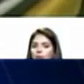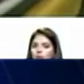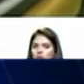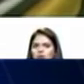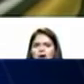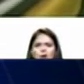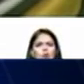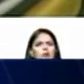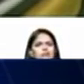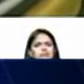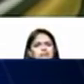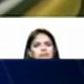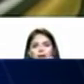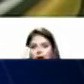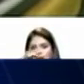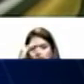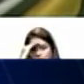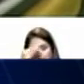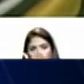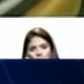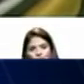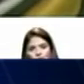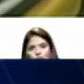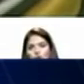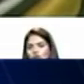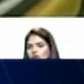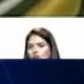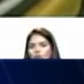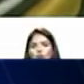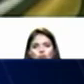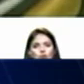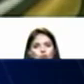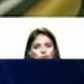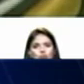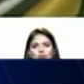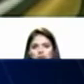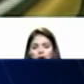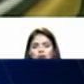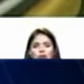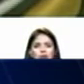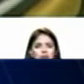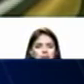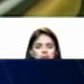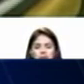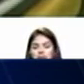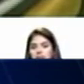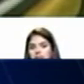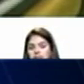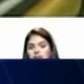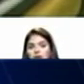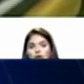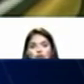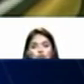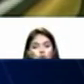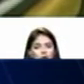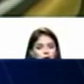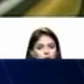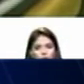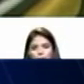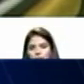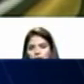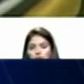está justamente atendiendo todos los obstáculos, todas las perturbaciones, todas las conspiraciones que